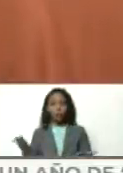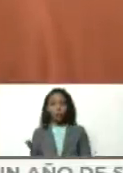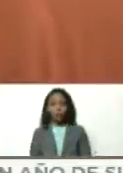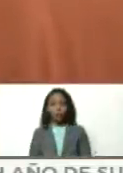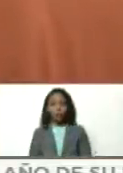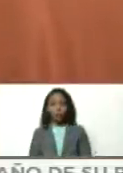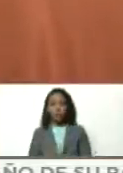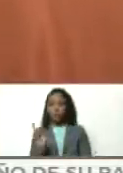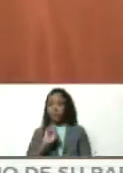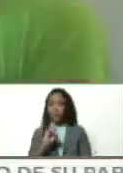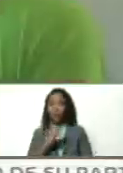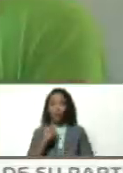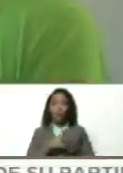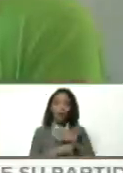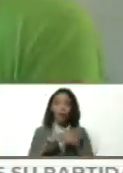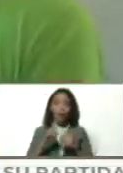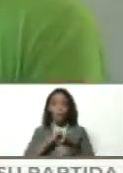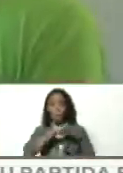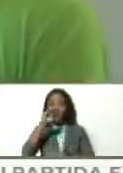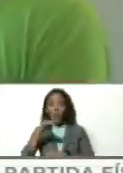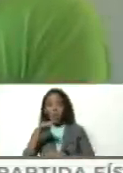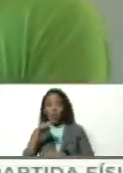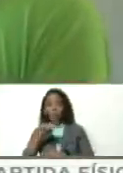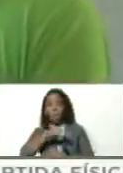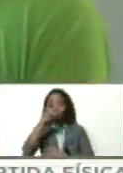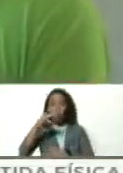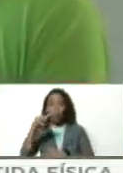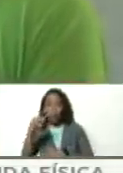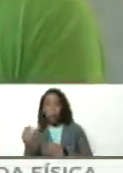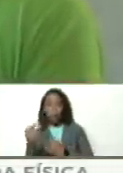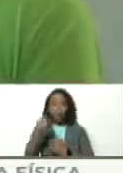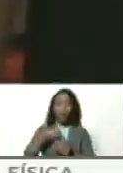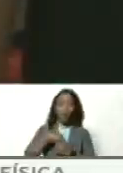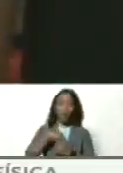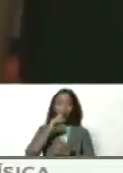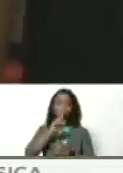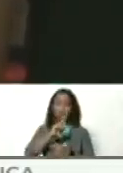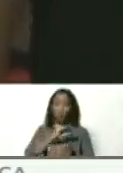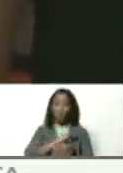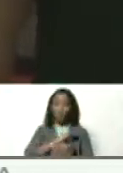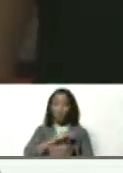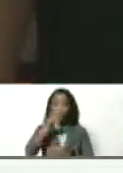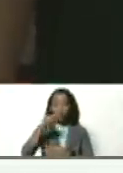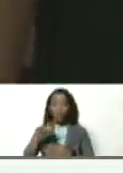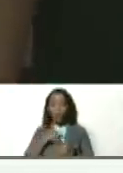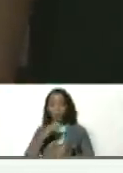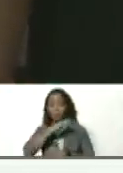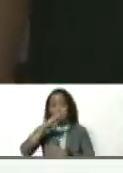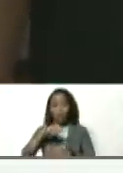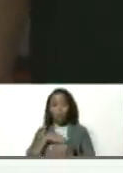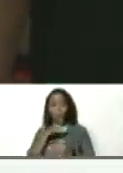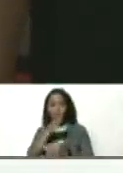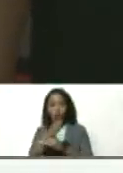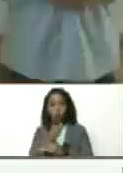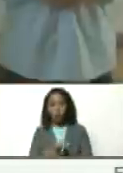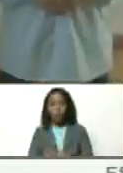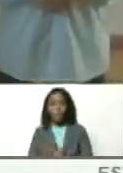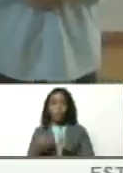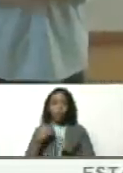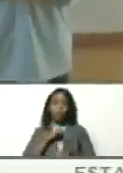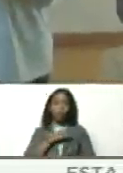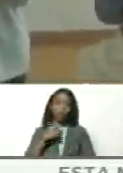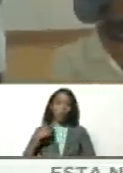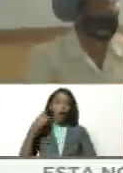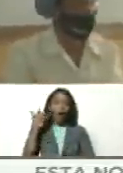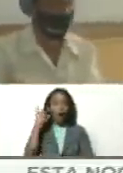Si no va a la montaña va a ti. Si tú no vas a la montaña llega a ti. Pero nosotros tenemos que